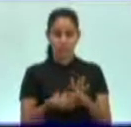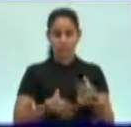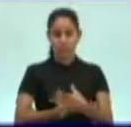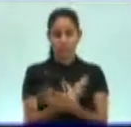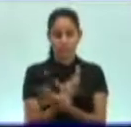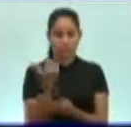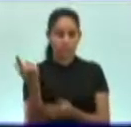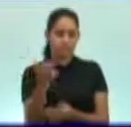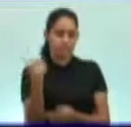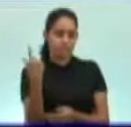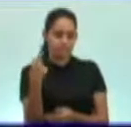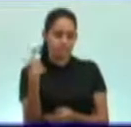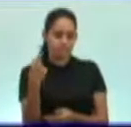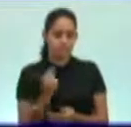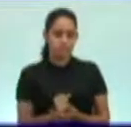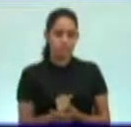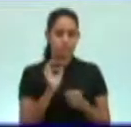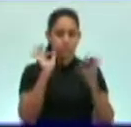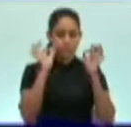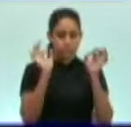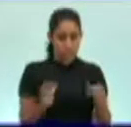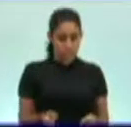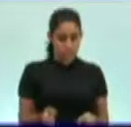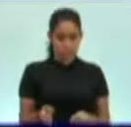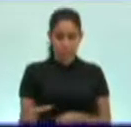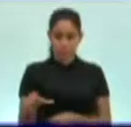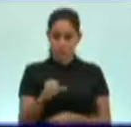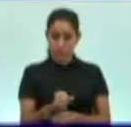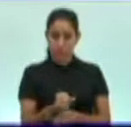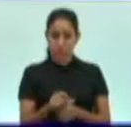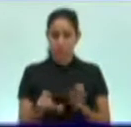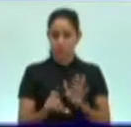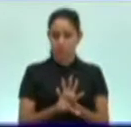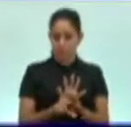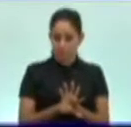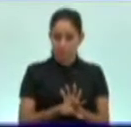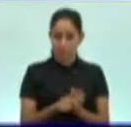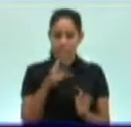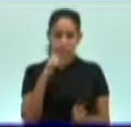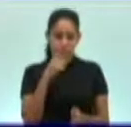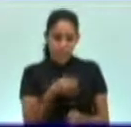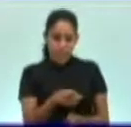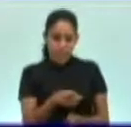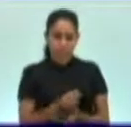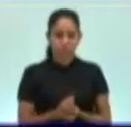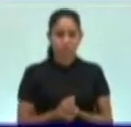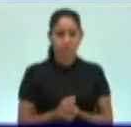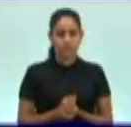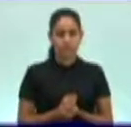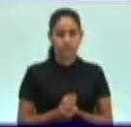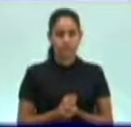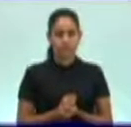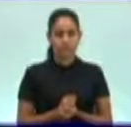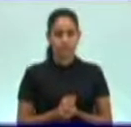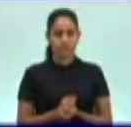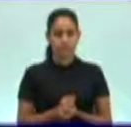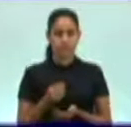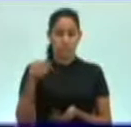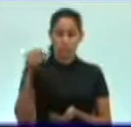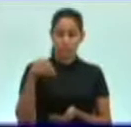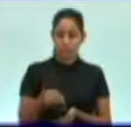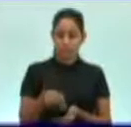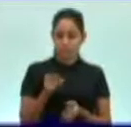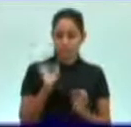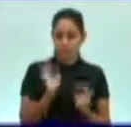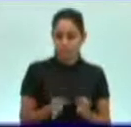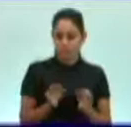Nacionales actualiza toda la normativa legal vigente sobre la materia, puntualiza y